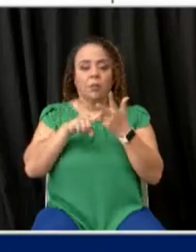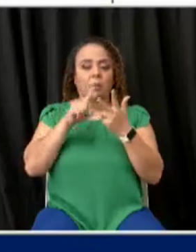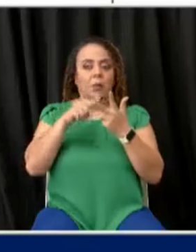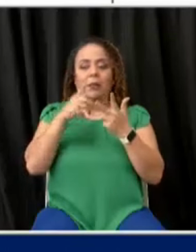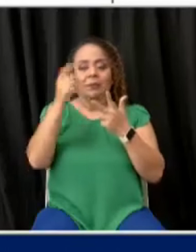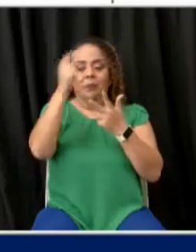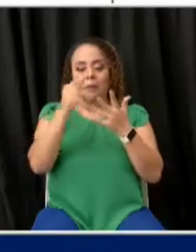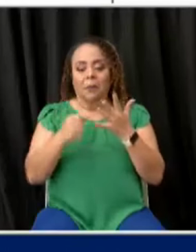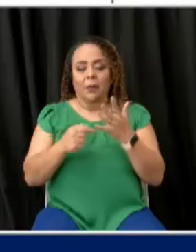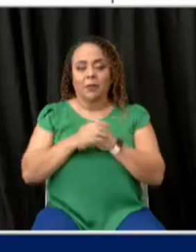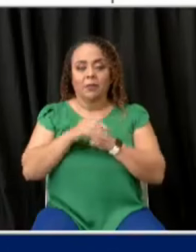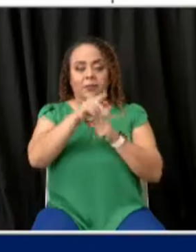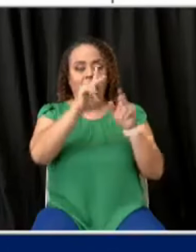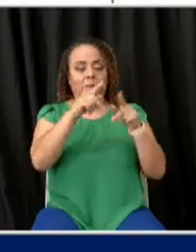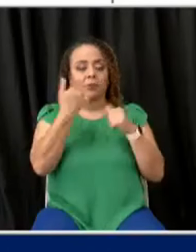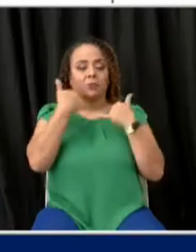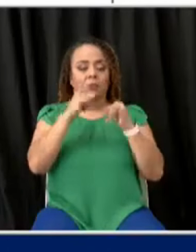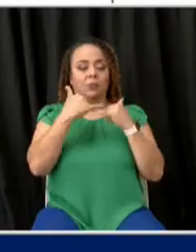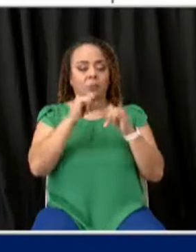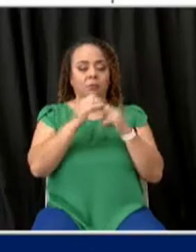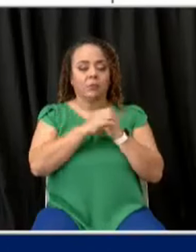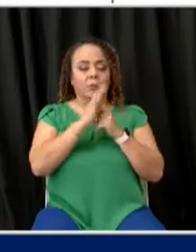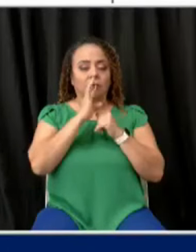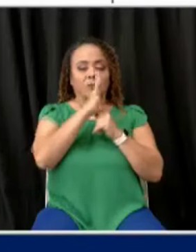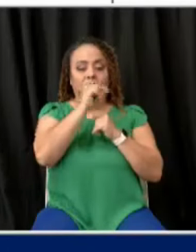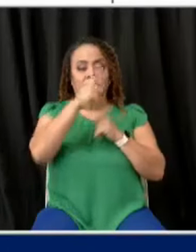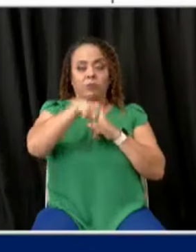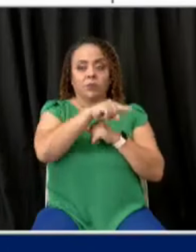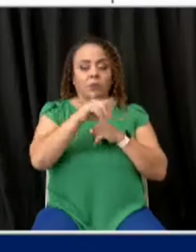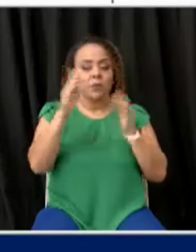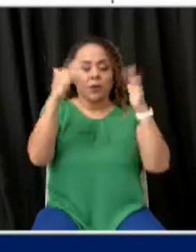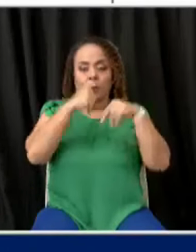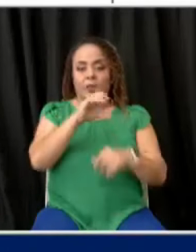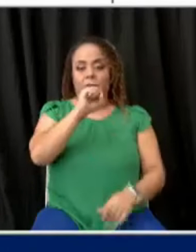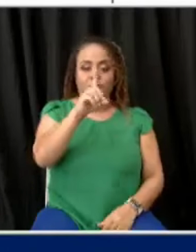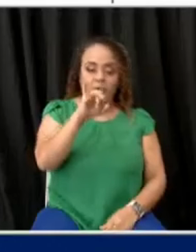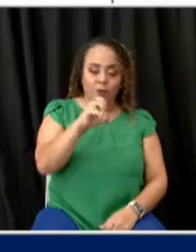y esa persona solamente está tomando agua en la que no hay ni sodio, ni potasio, ni esas cosas,